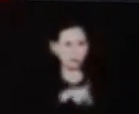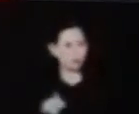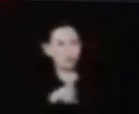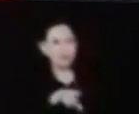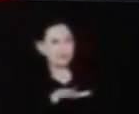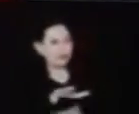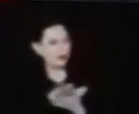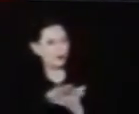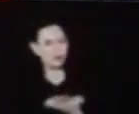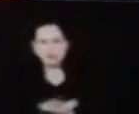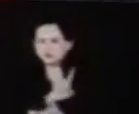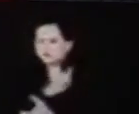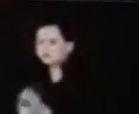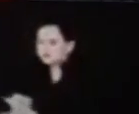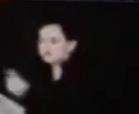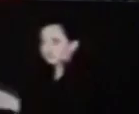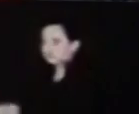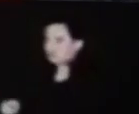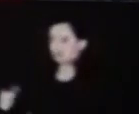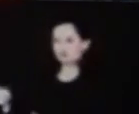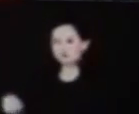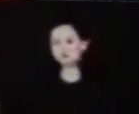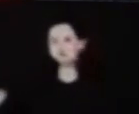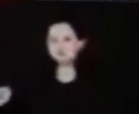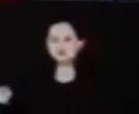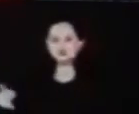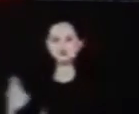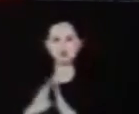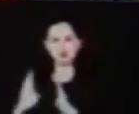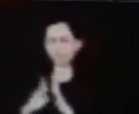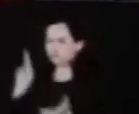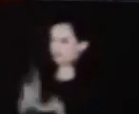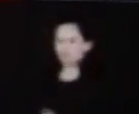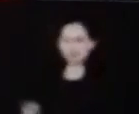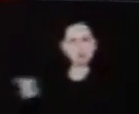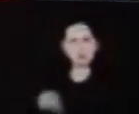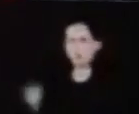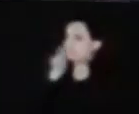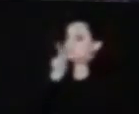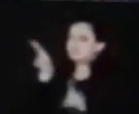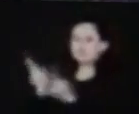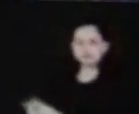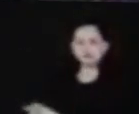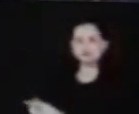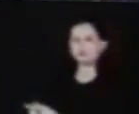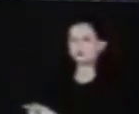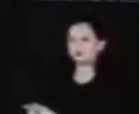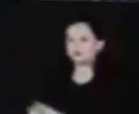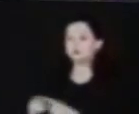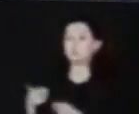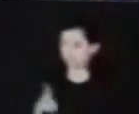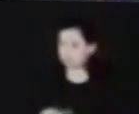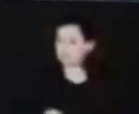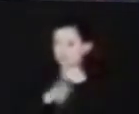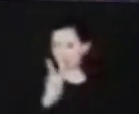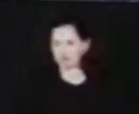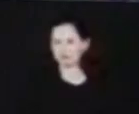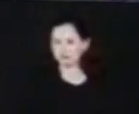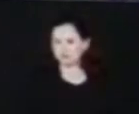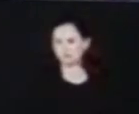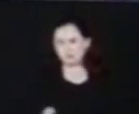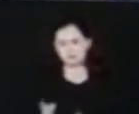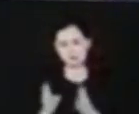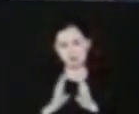raso. El soldado es pueblo uniformado. Ciertamente, no todos los militares